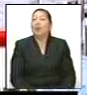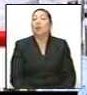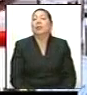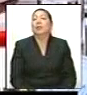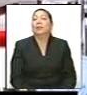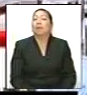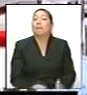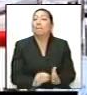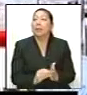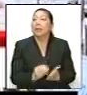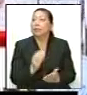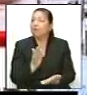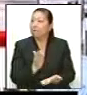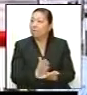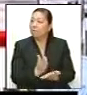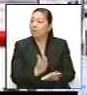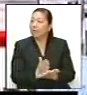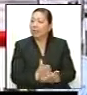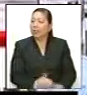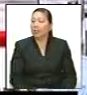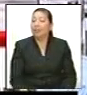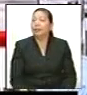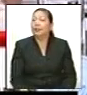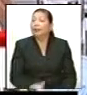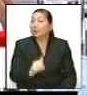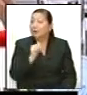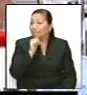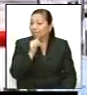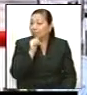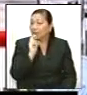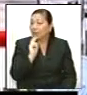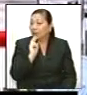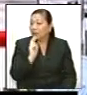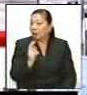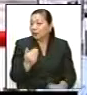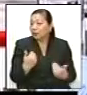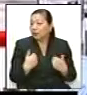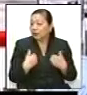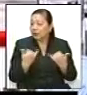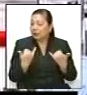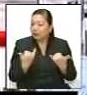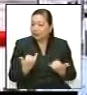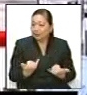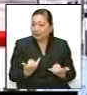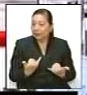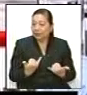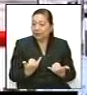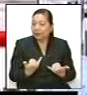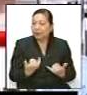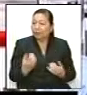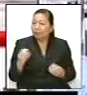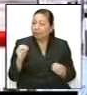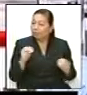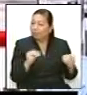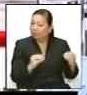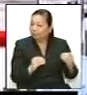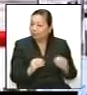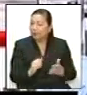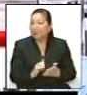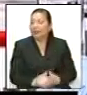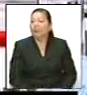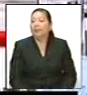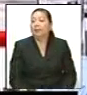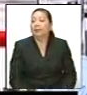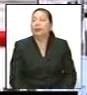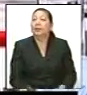con el mayor rigor. Lo que nos está faltando es que los resultados que se tengan ahí, veamos si se aplicaron o no se aplicaron y cómo